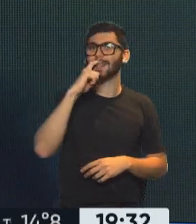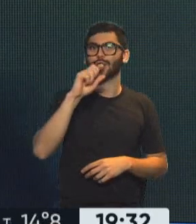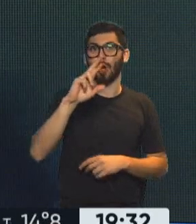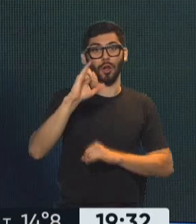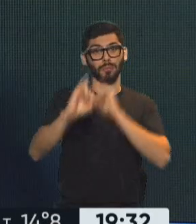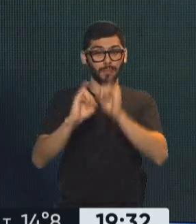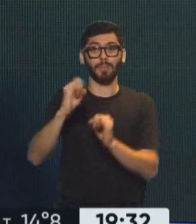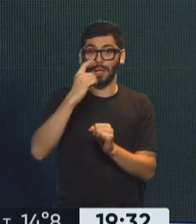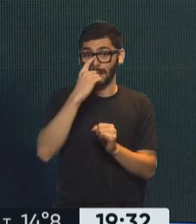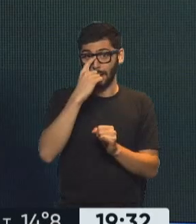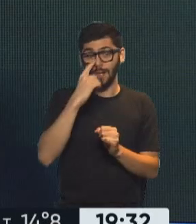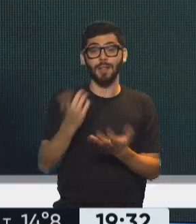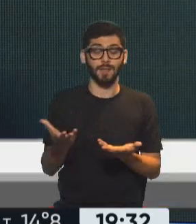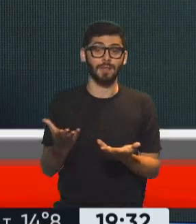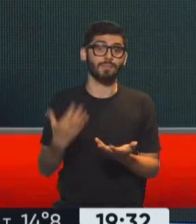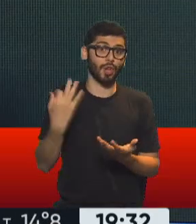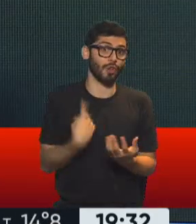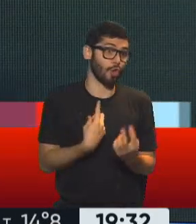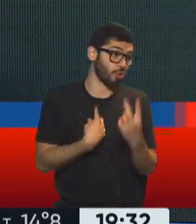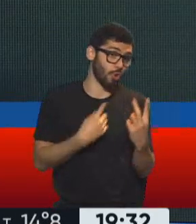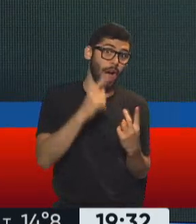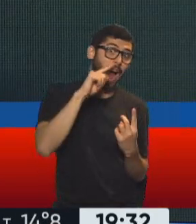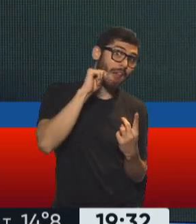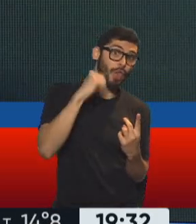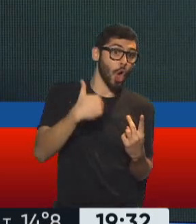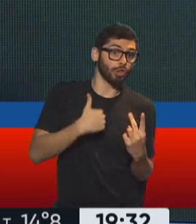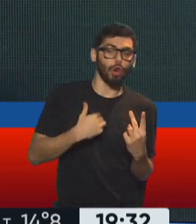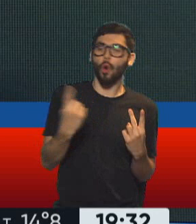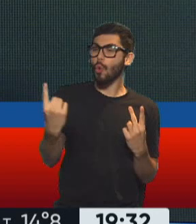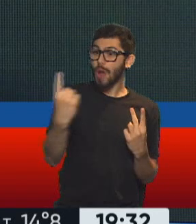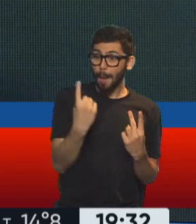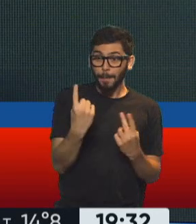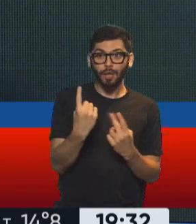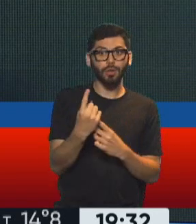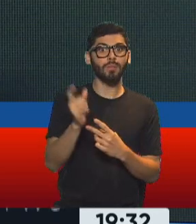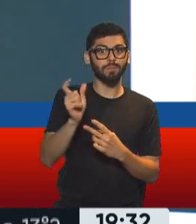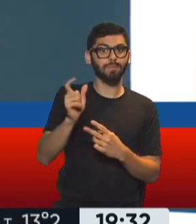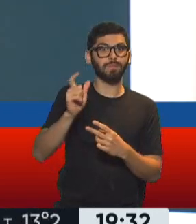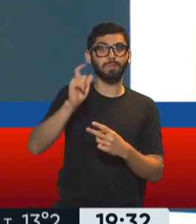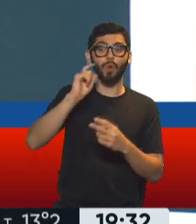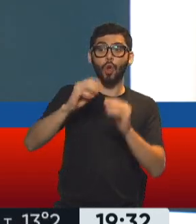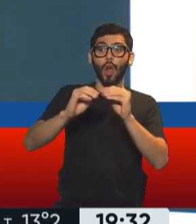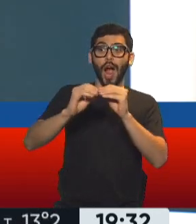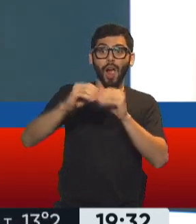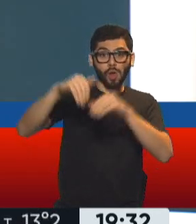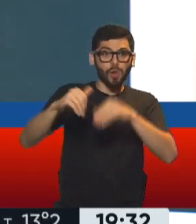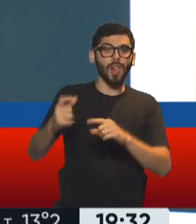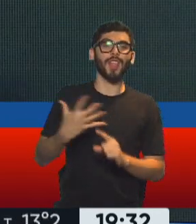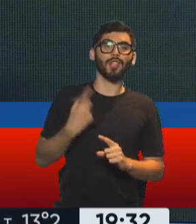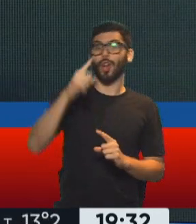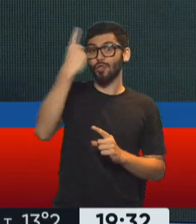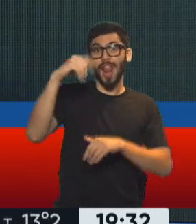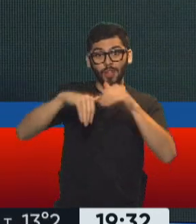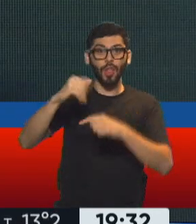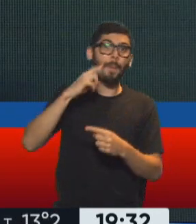porque nosotros estamos acá, Alfredo, con una persona no solamente que ha formado parte de la Cámara Electoral, fue director nacional electoral entre